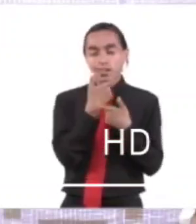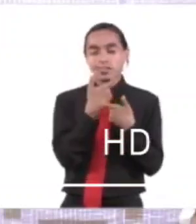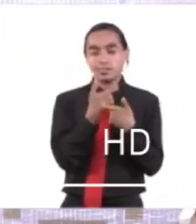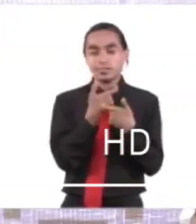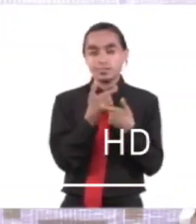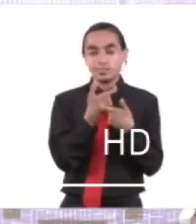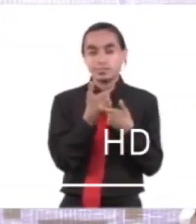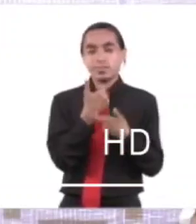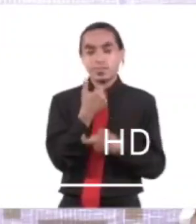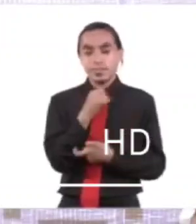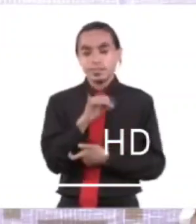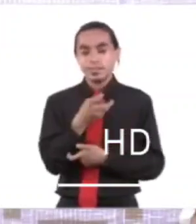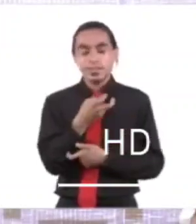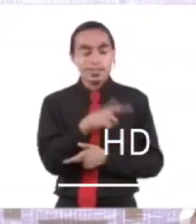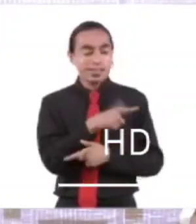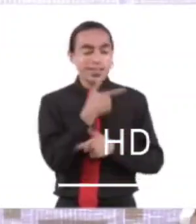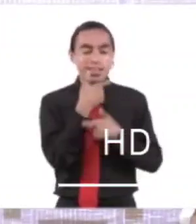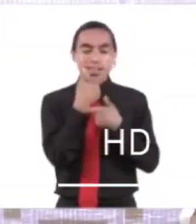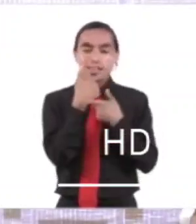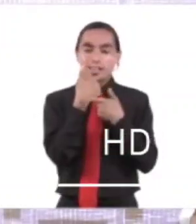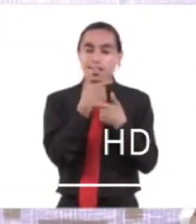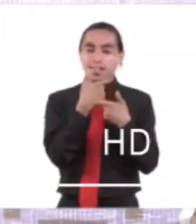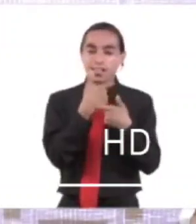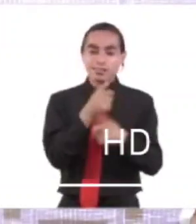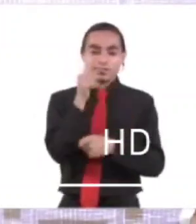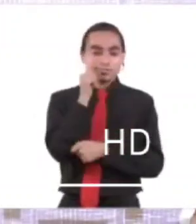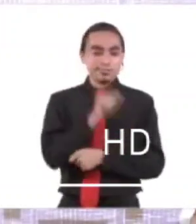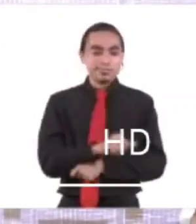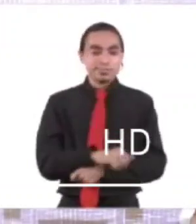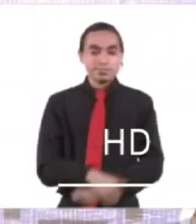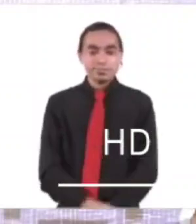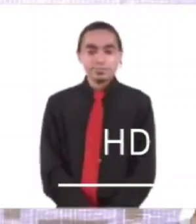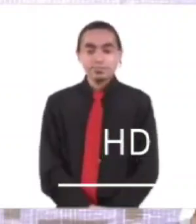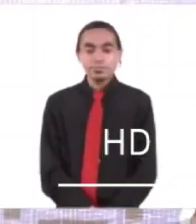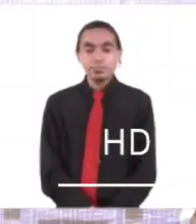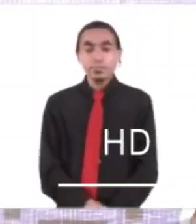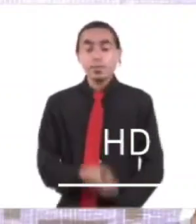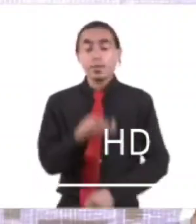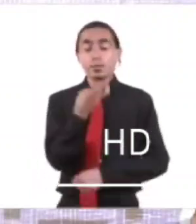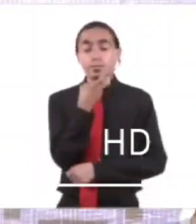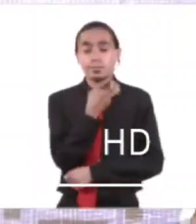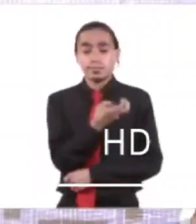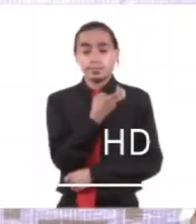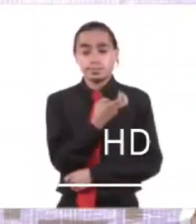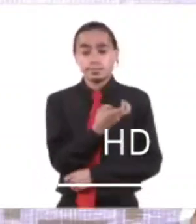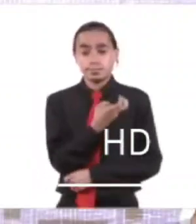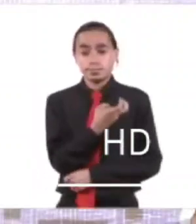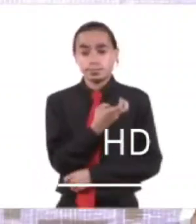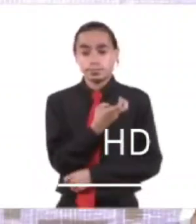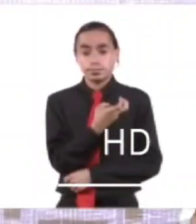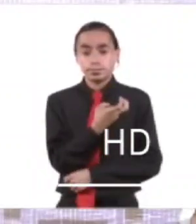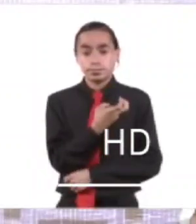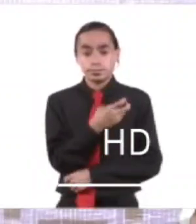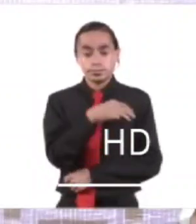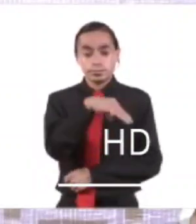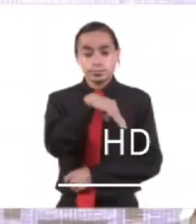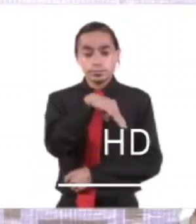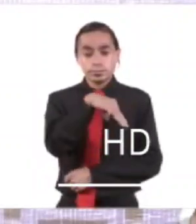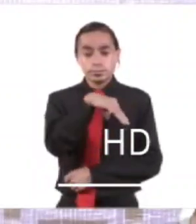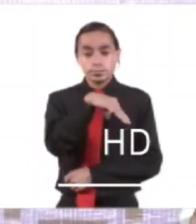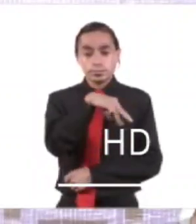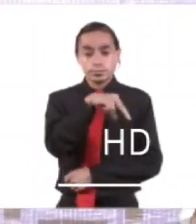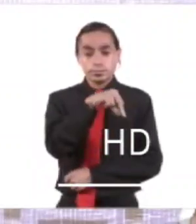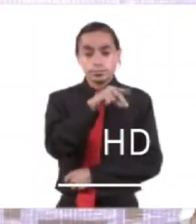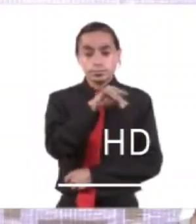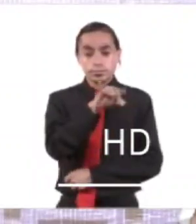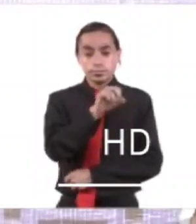y así se rió toda la vida. Pero precisamente por eso es que Monsiváis es uno